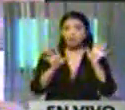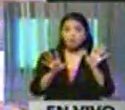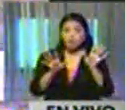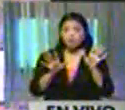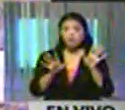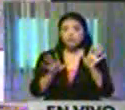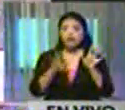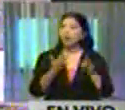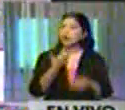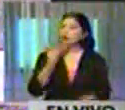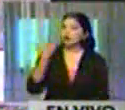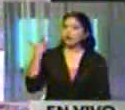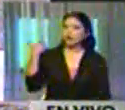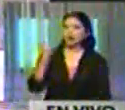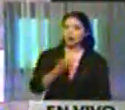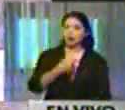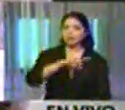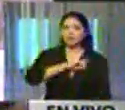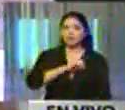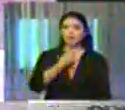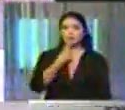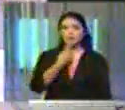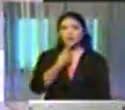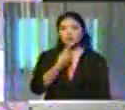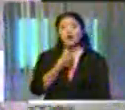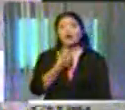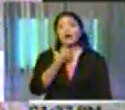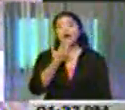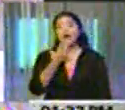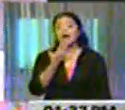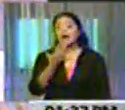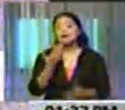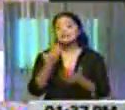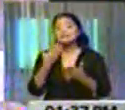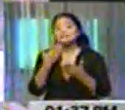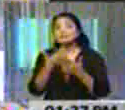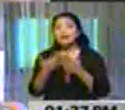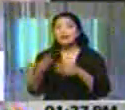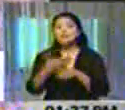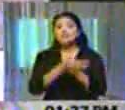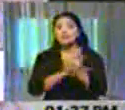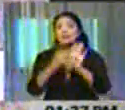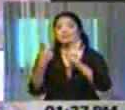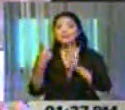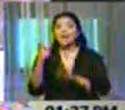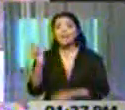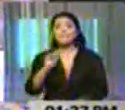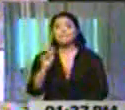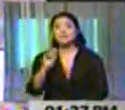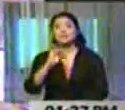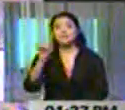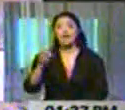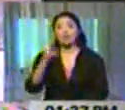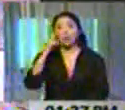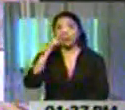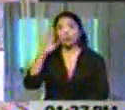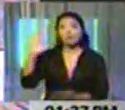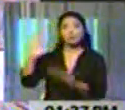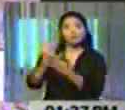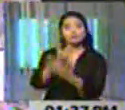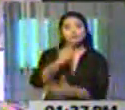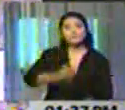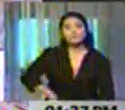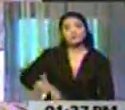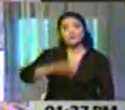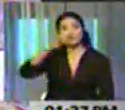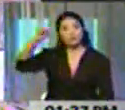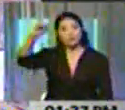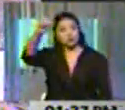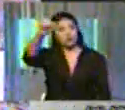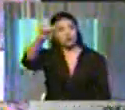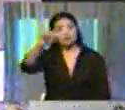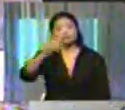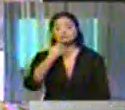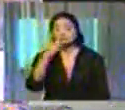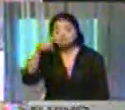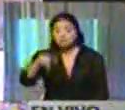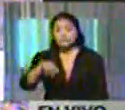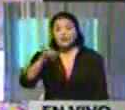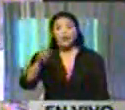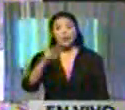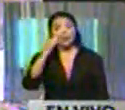en enero, cuando dijo que antes de 6 meses, antes del mes de junio, derrocaría al presidente Nicolás Maduro. Ya estamos en